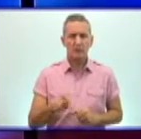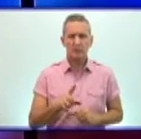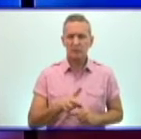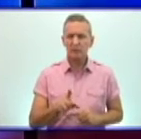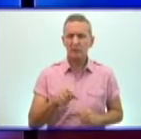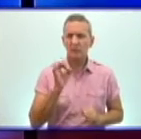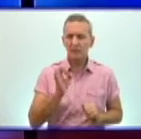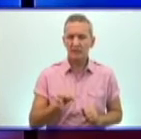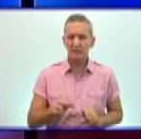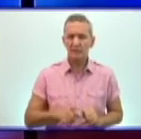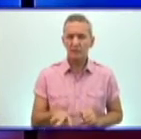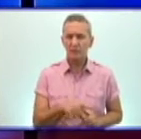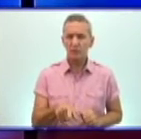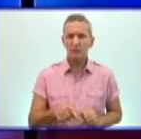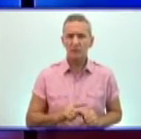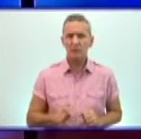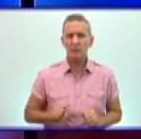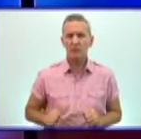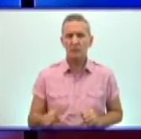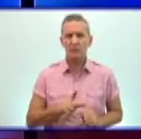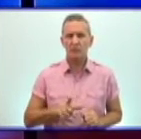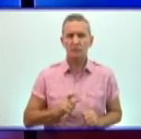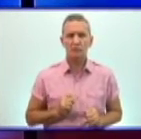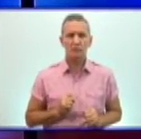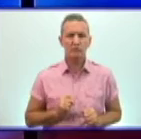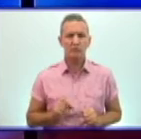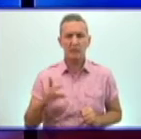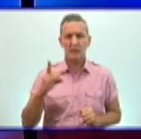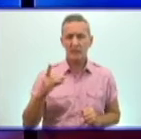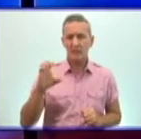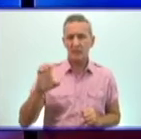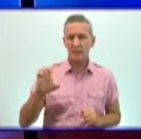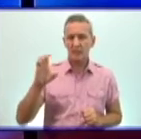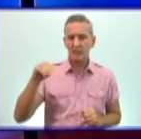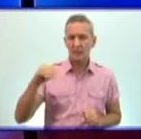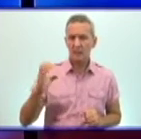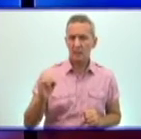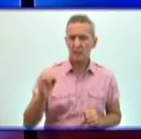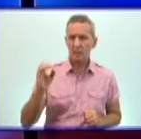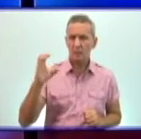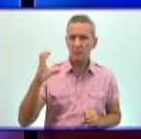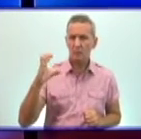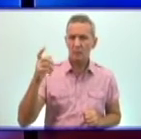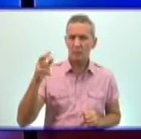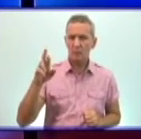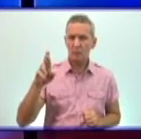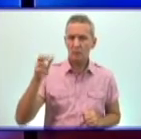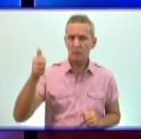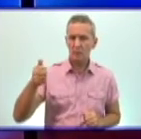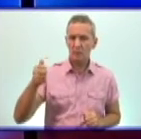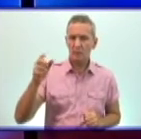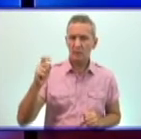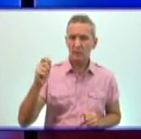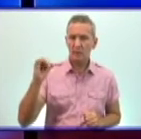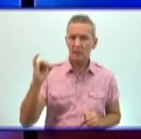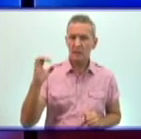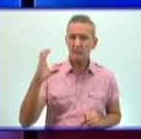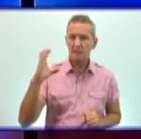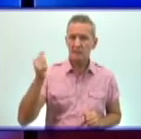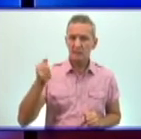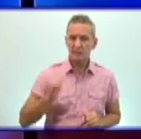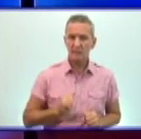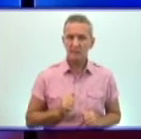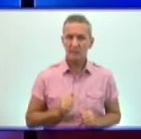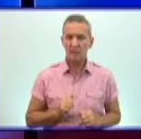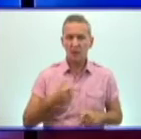democrática. No importa entonces, y vuelvo a la imagen, en que se deteriore el medio ambiente, en que se